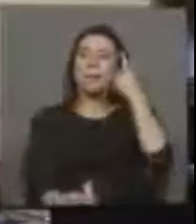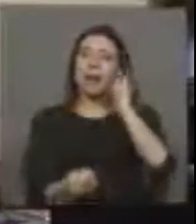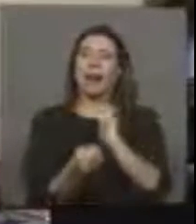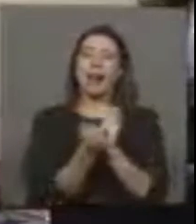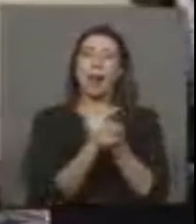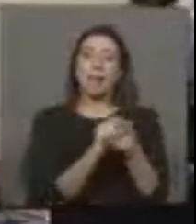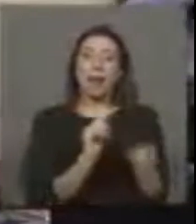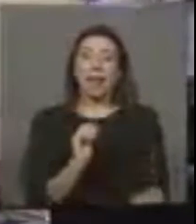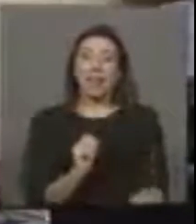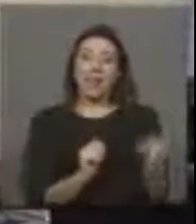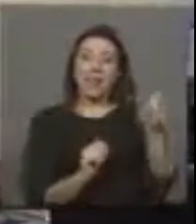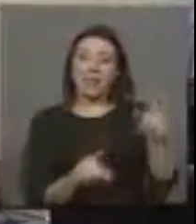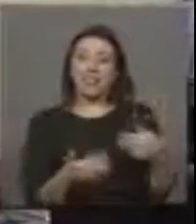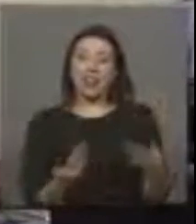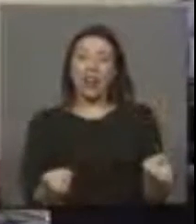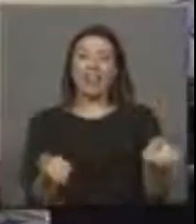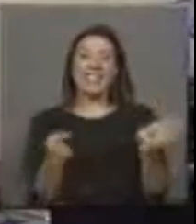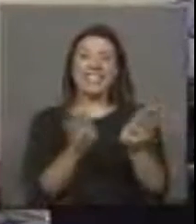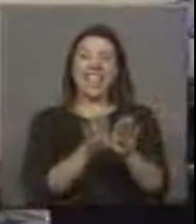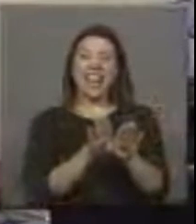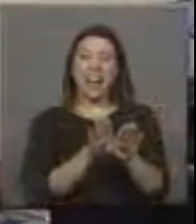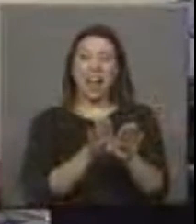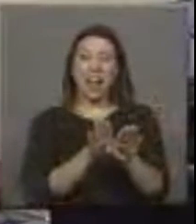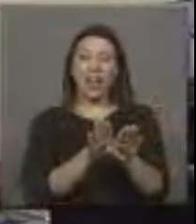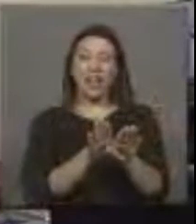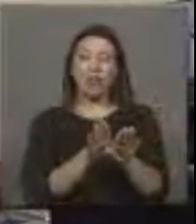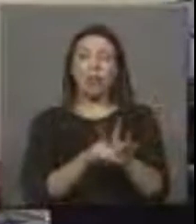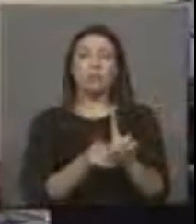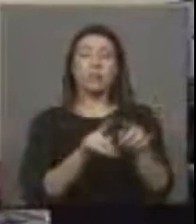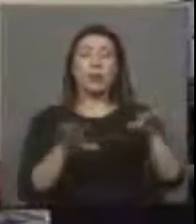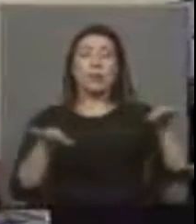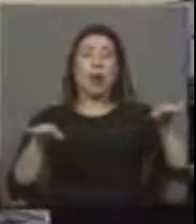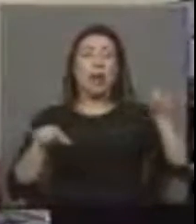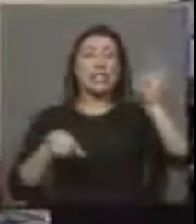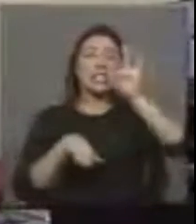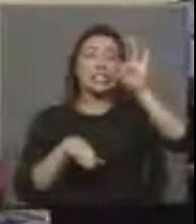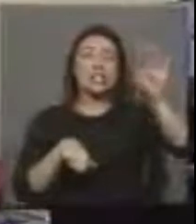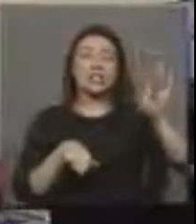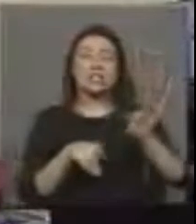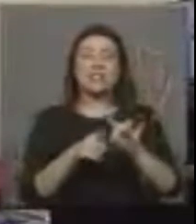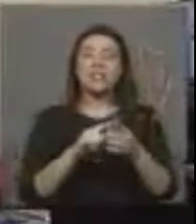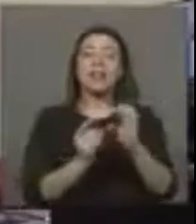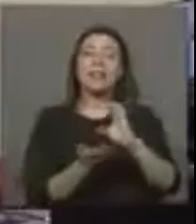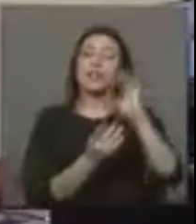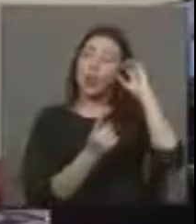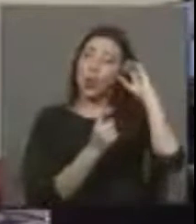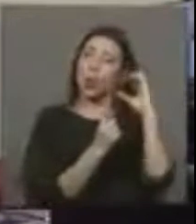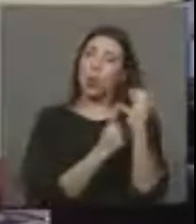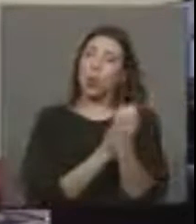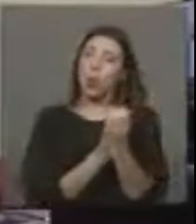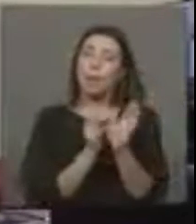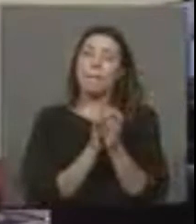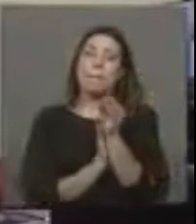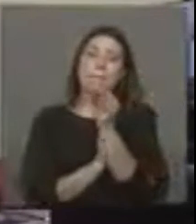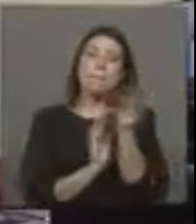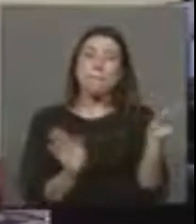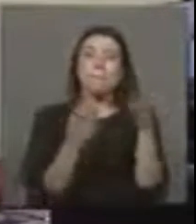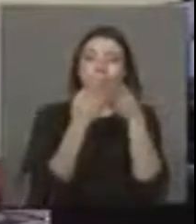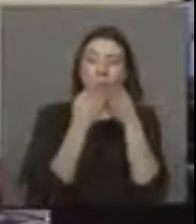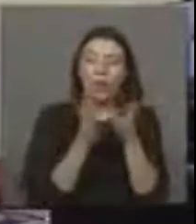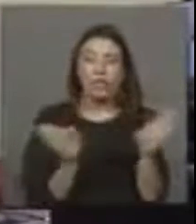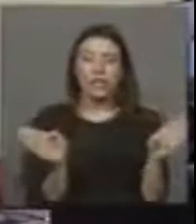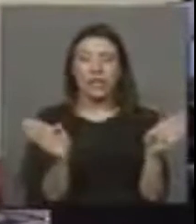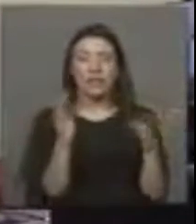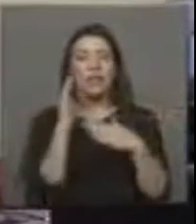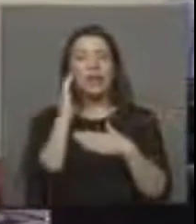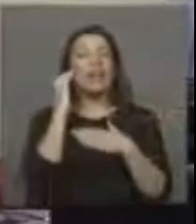transformar ese edificio que hoy está cerrado y apolillándose, se transforme en un centro cultural, en una biblioteca abierta.